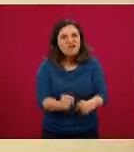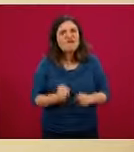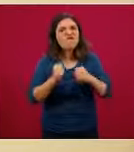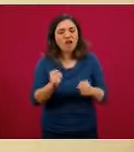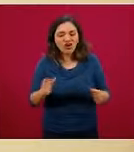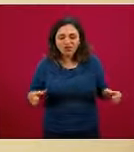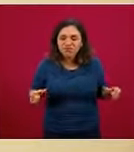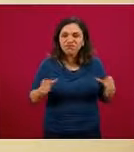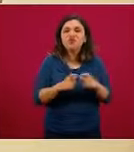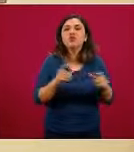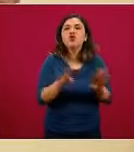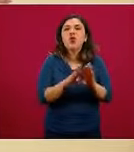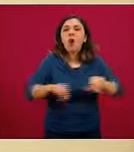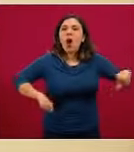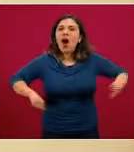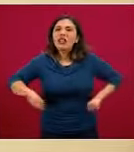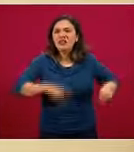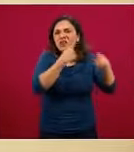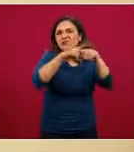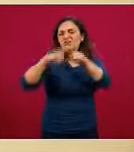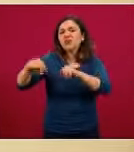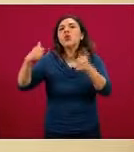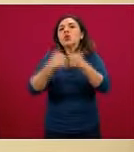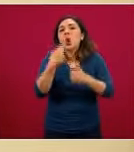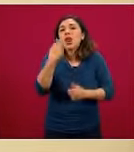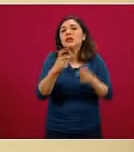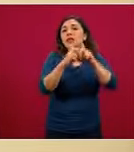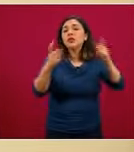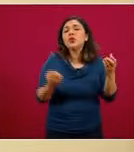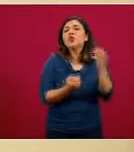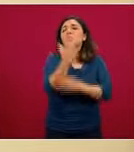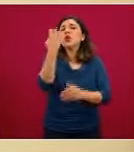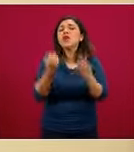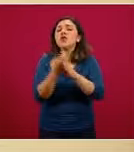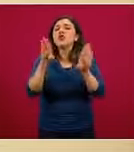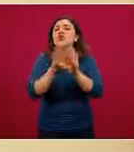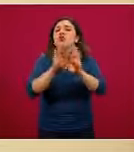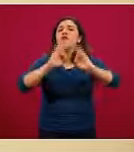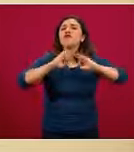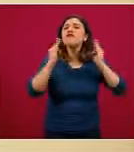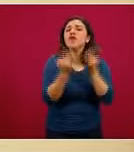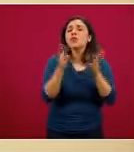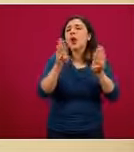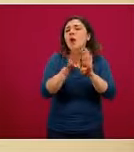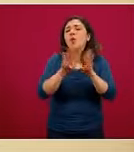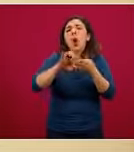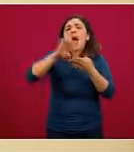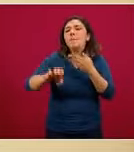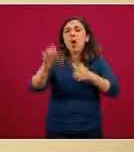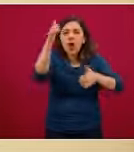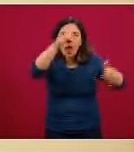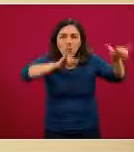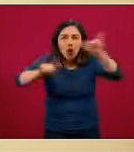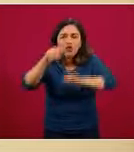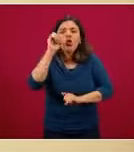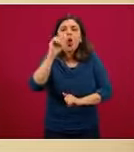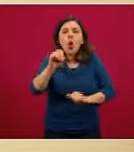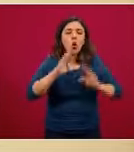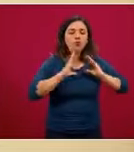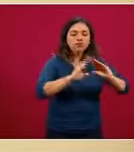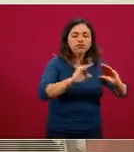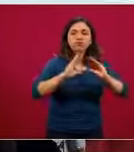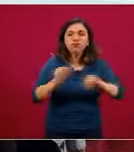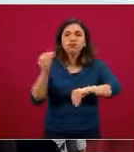tipo de actividad a través del desarrollo de nuevas técnicas, por ejemplo, de laboratorio, o la capacitación